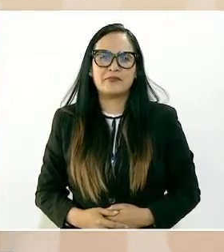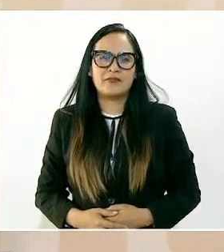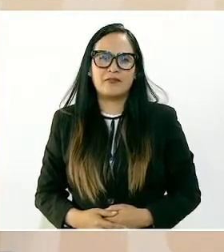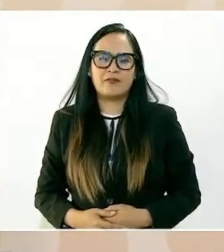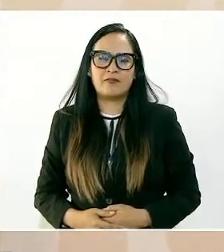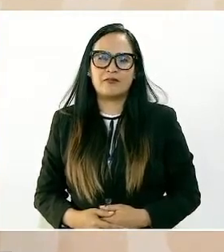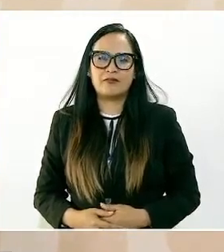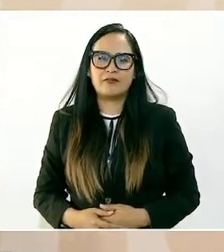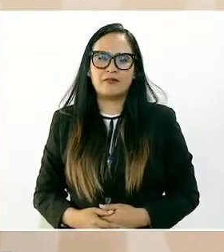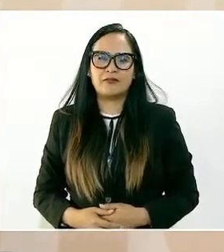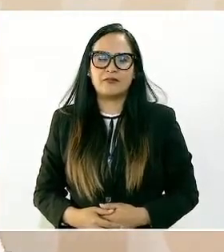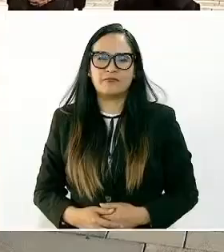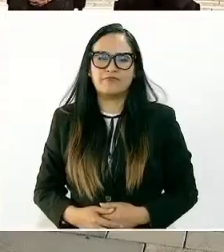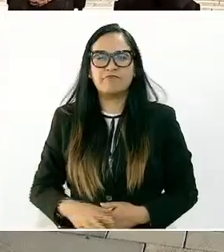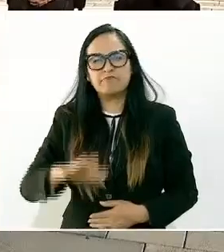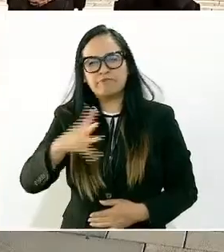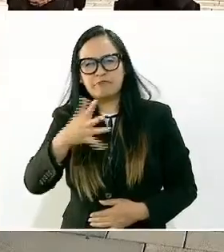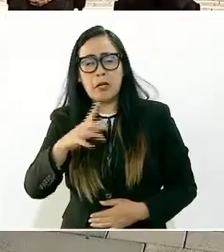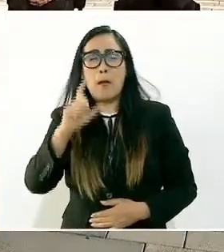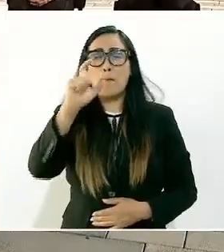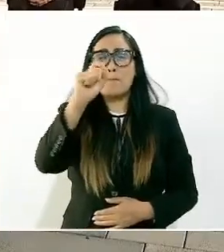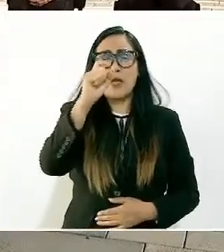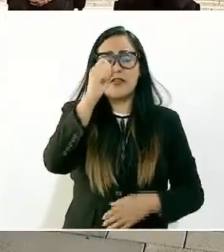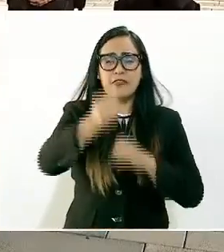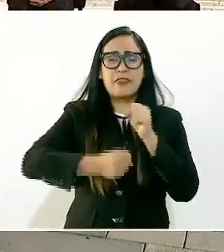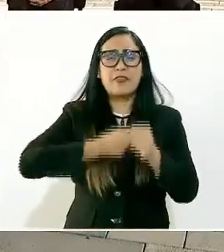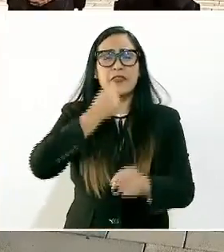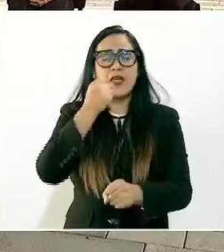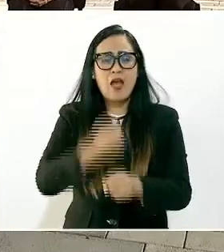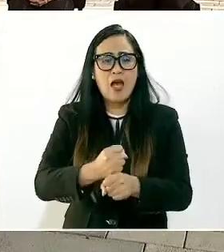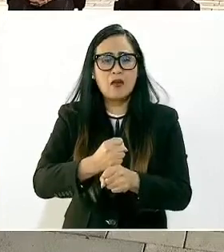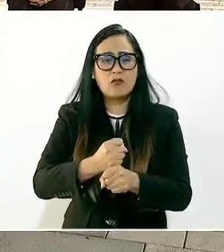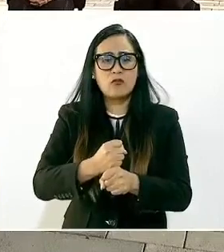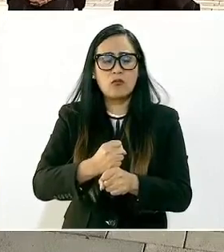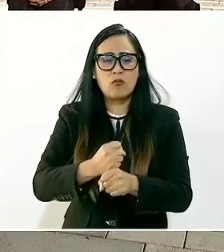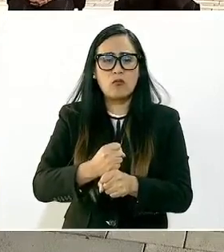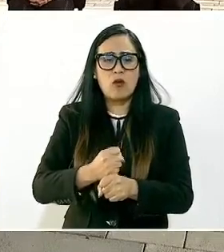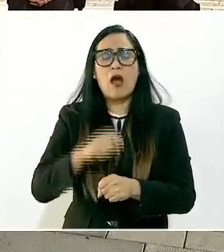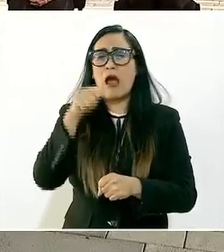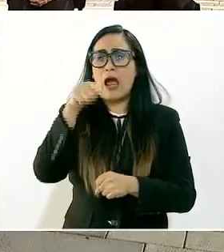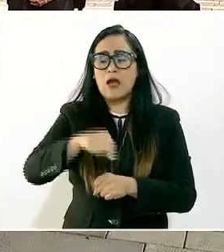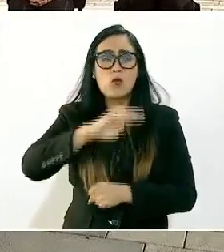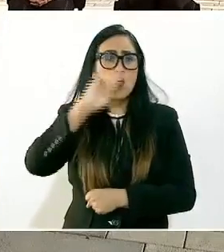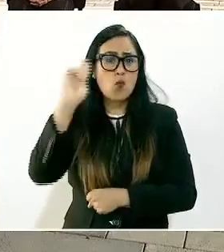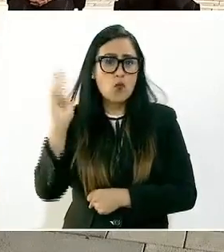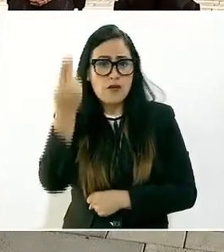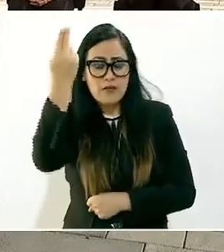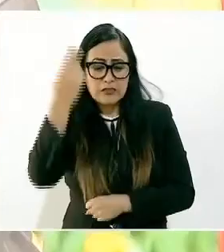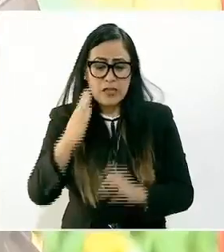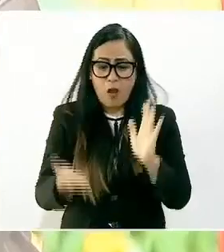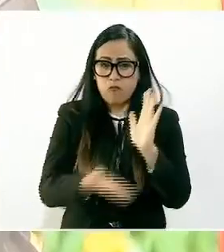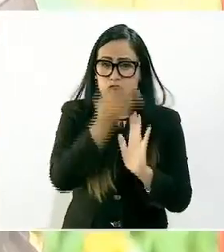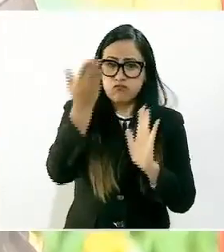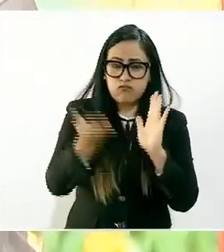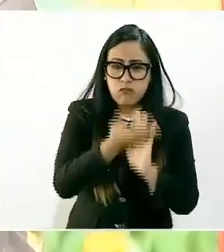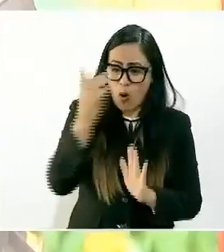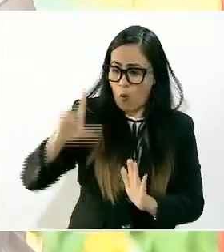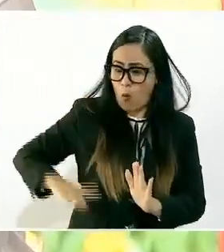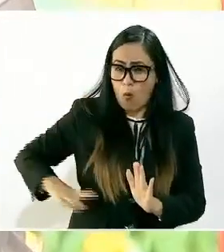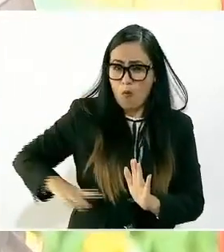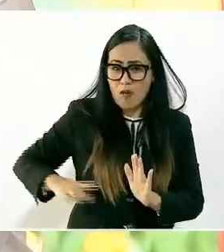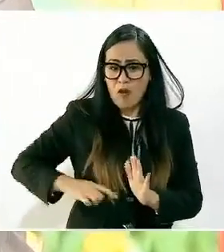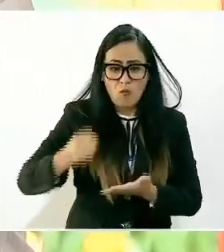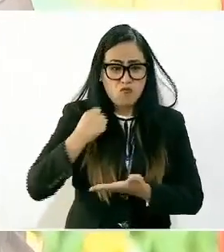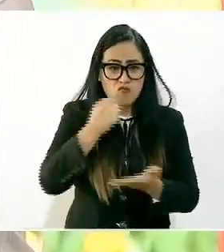llevaba más de 20 años que no se hacía una universidad pública en la